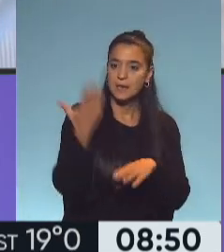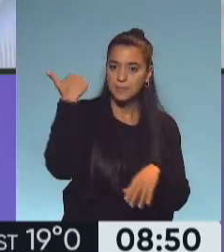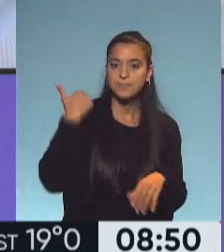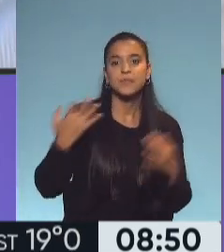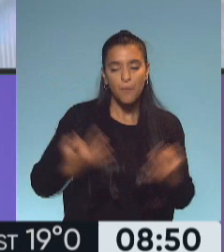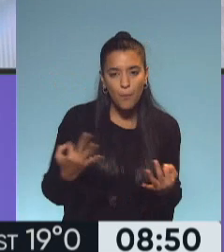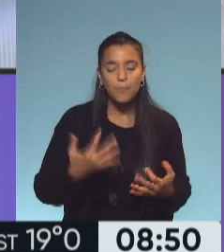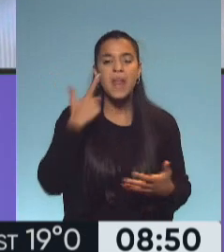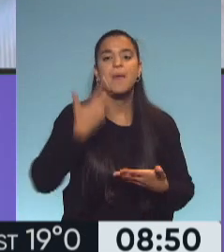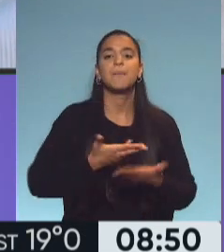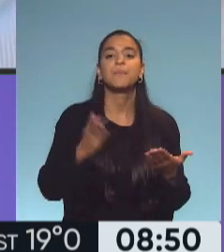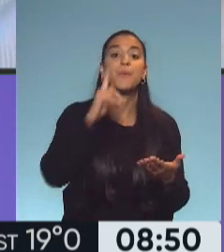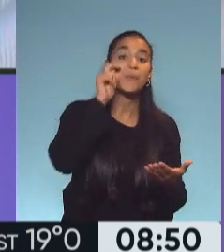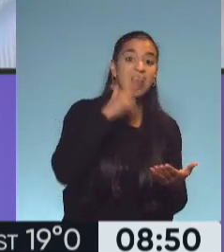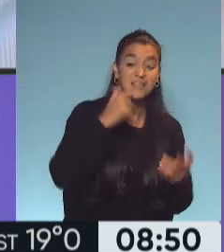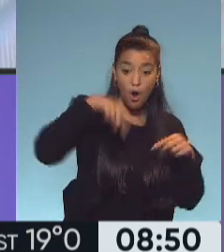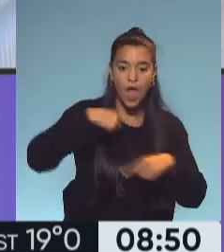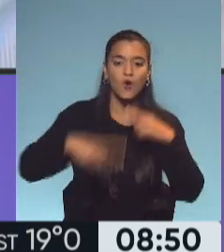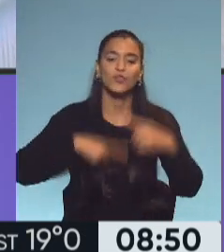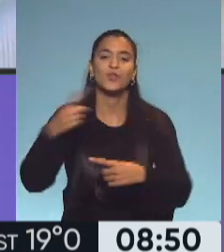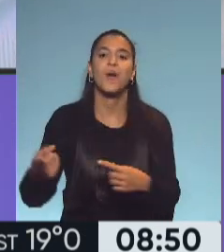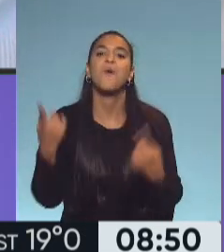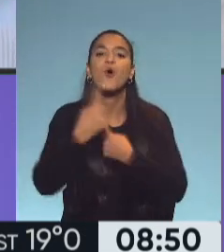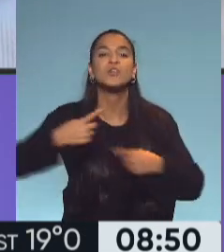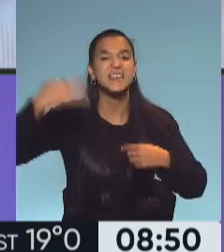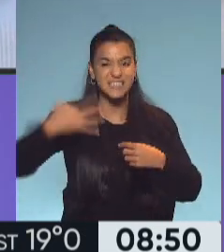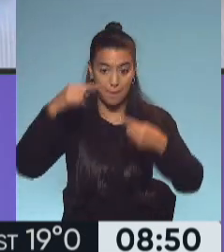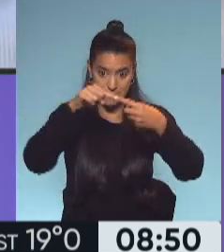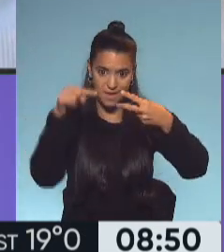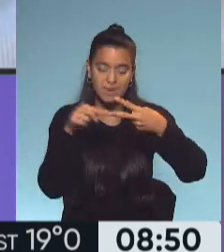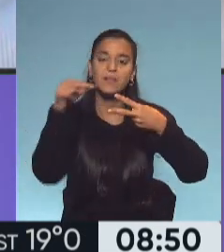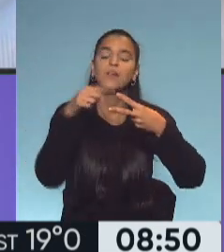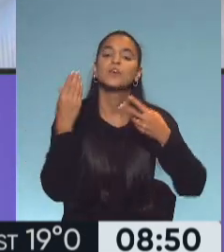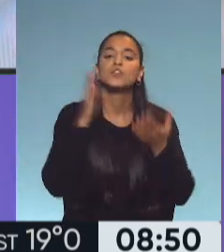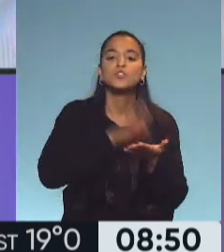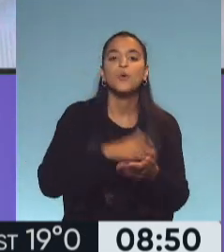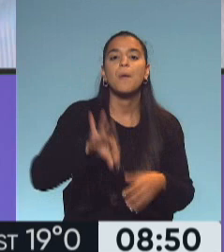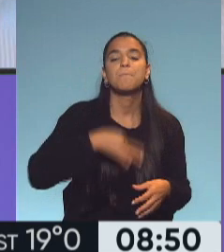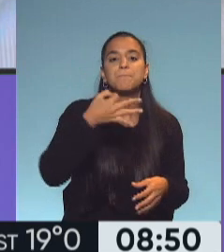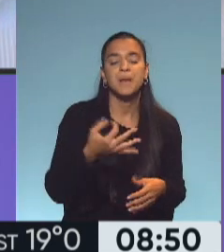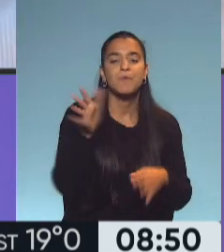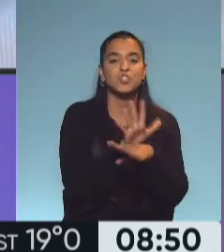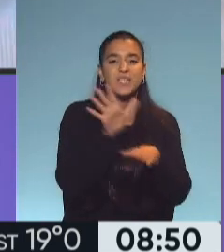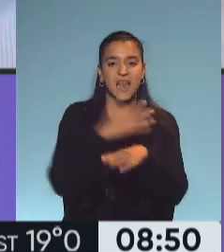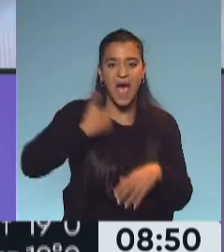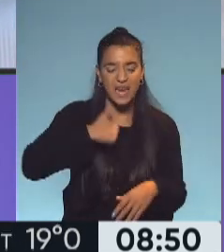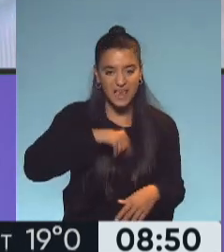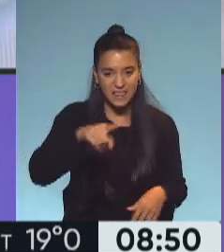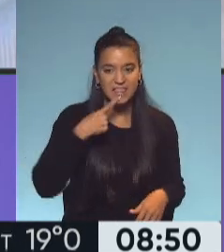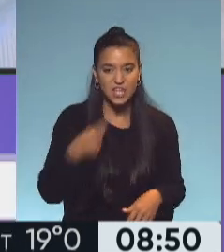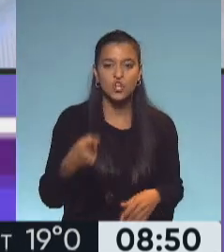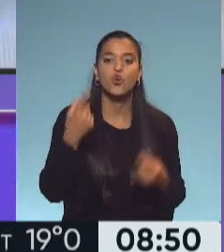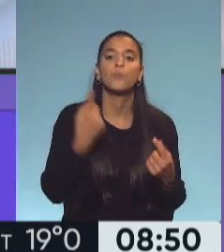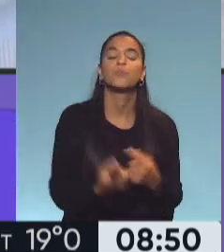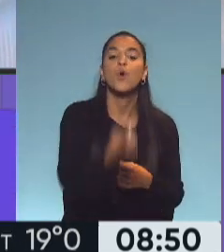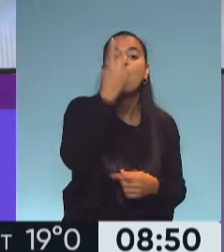está bien representado por Bielsa. Sigamos hablando de cosas que están bien. Dale. Y en este caso de premios para el cine argentino, uno de ellos llega